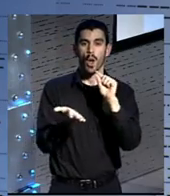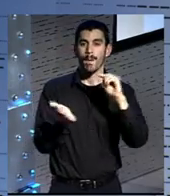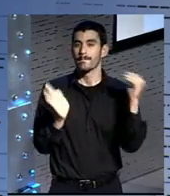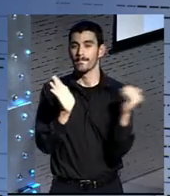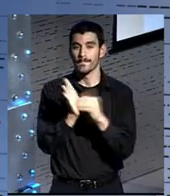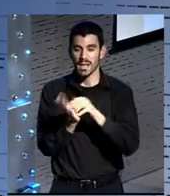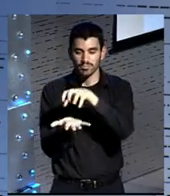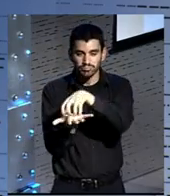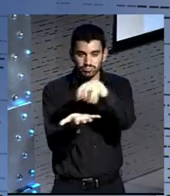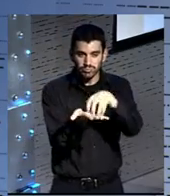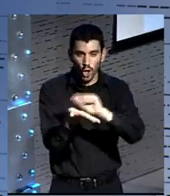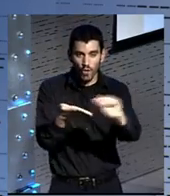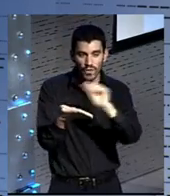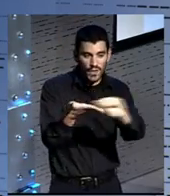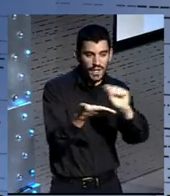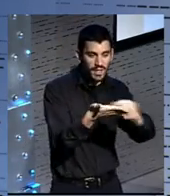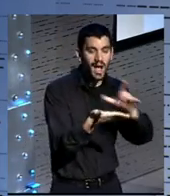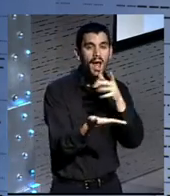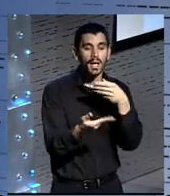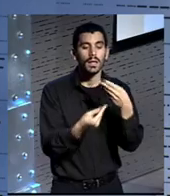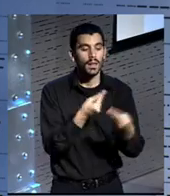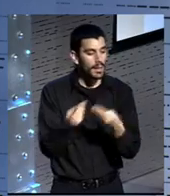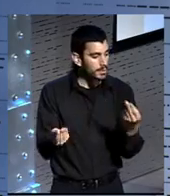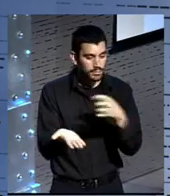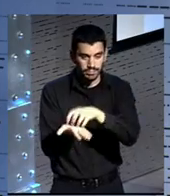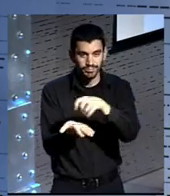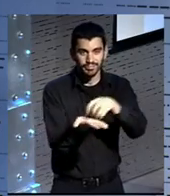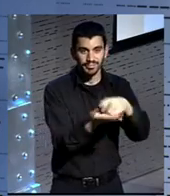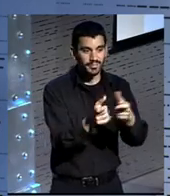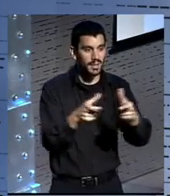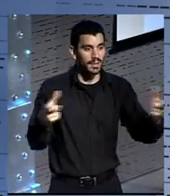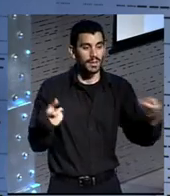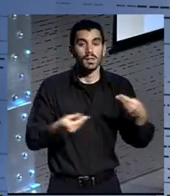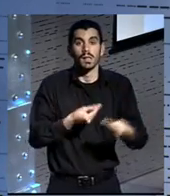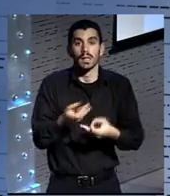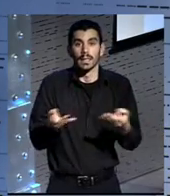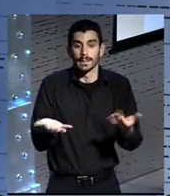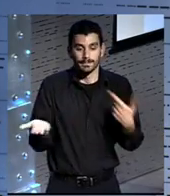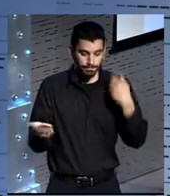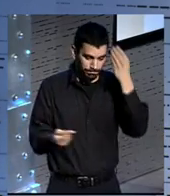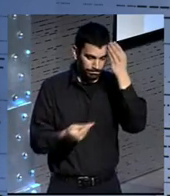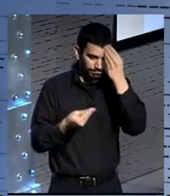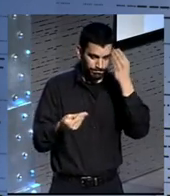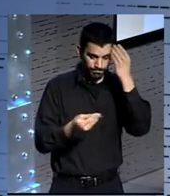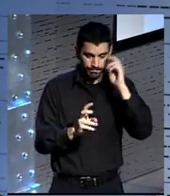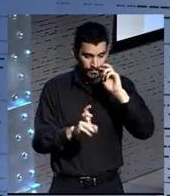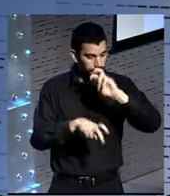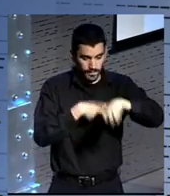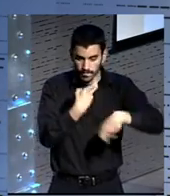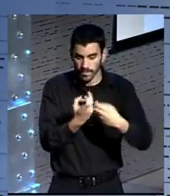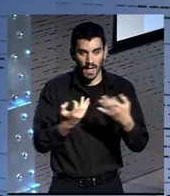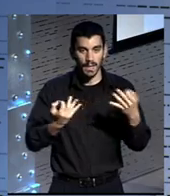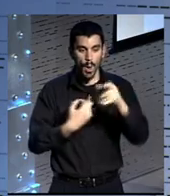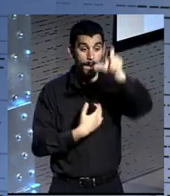tienen que replantear qué hacer. Se tienen, en definitiva, que replantear cómo